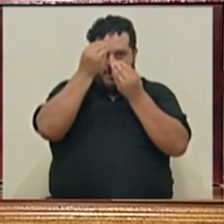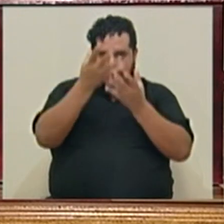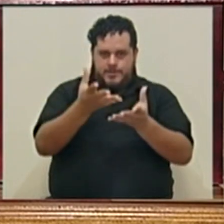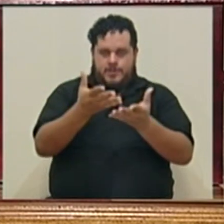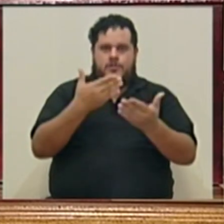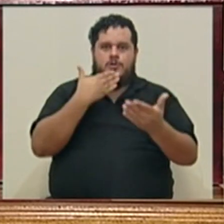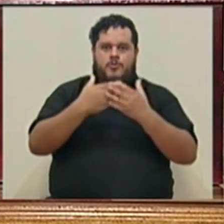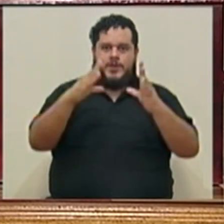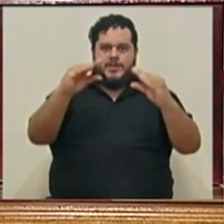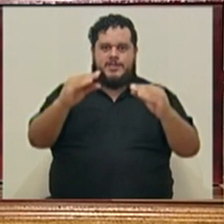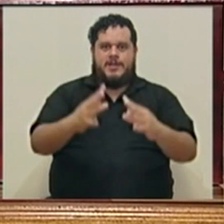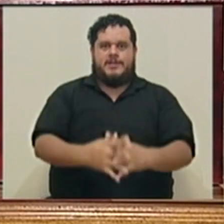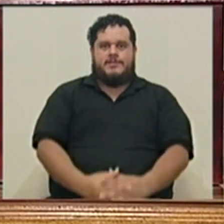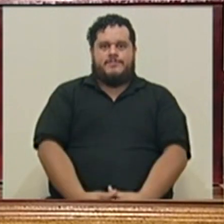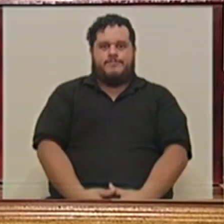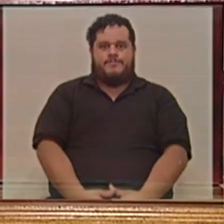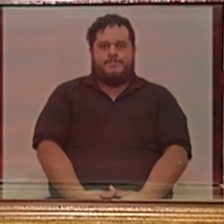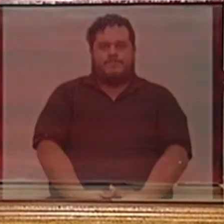buenas tardes.